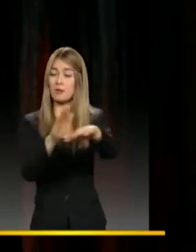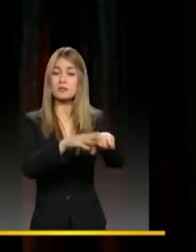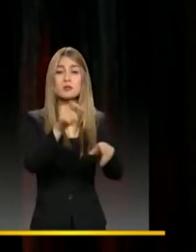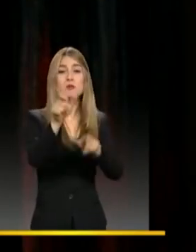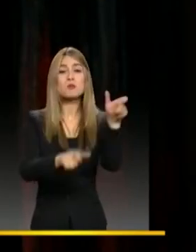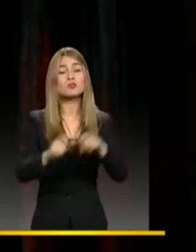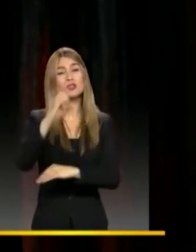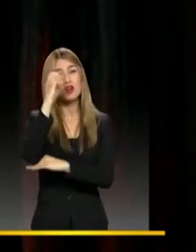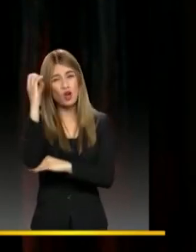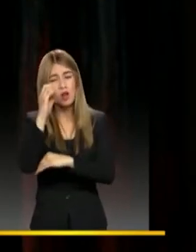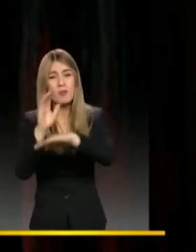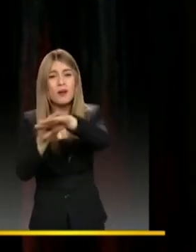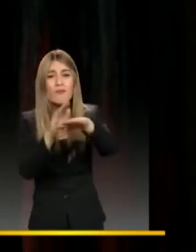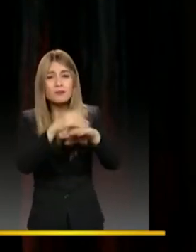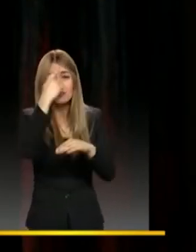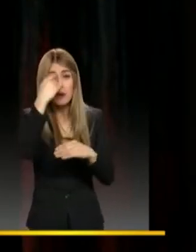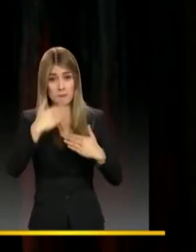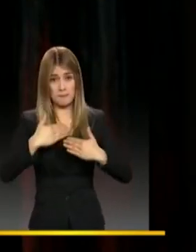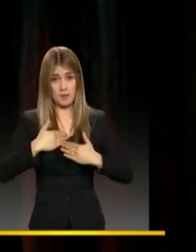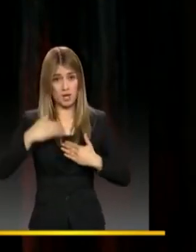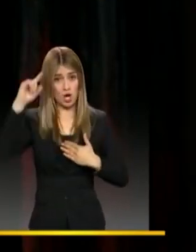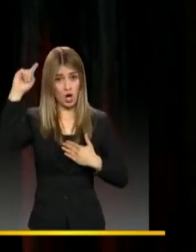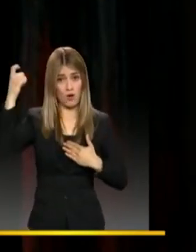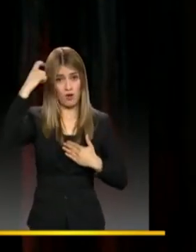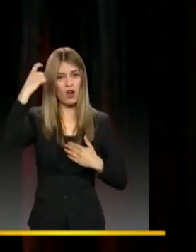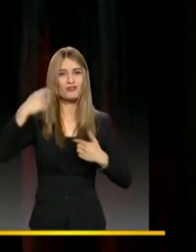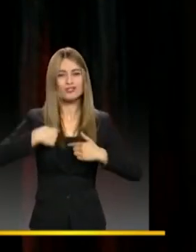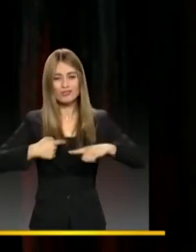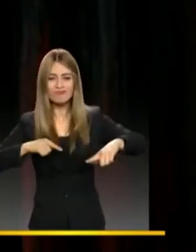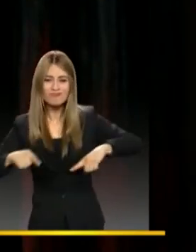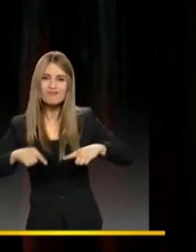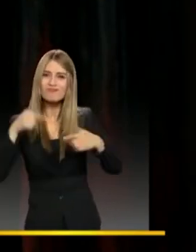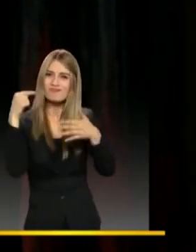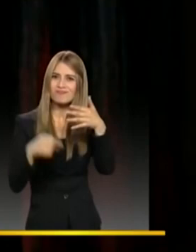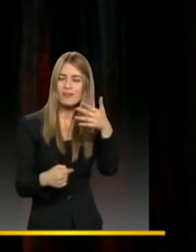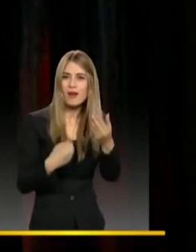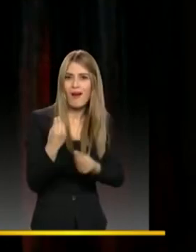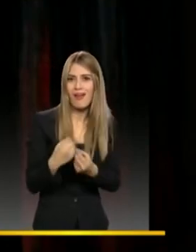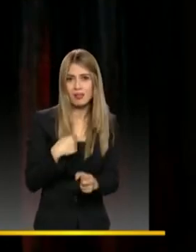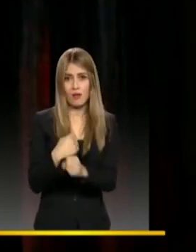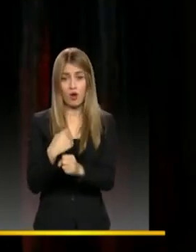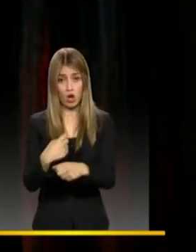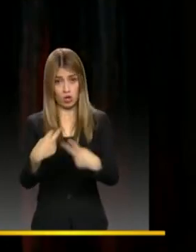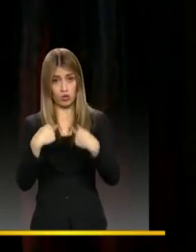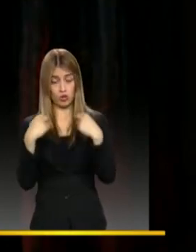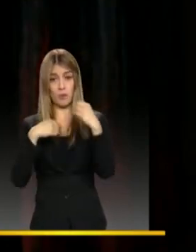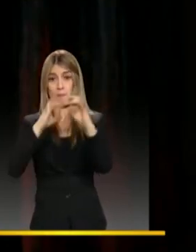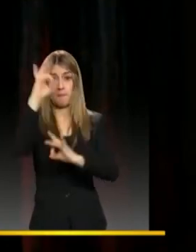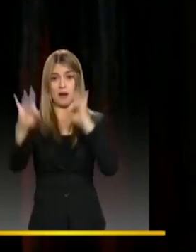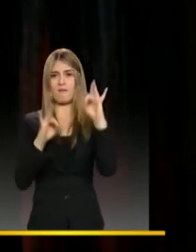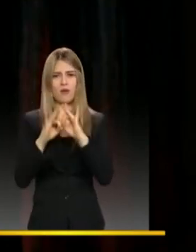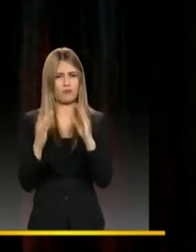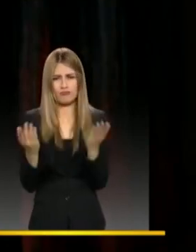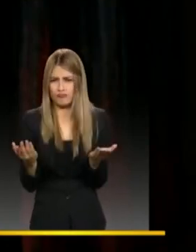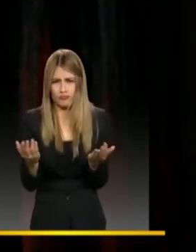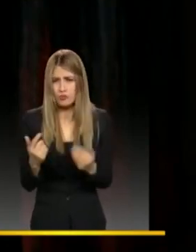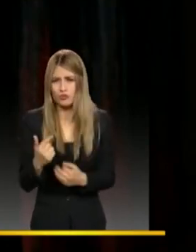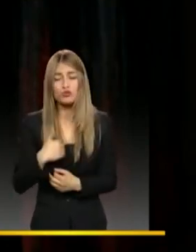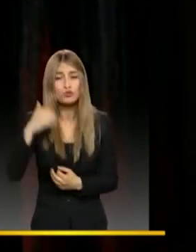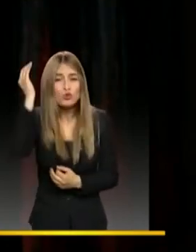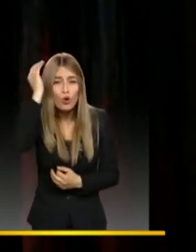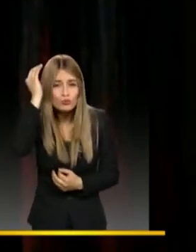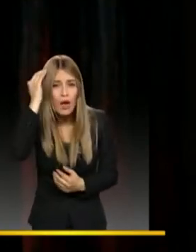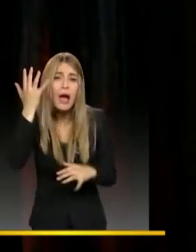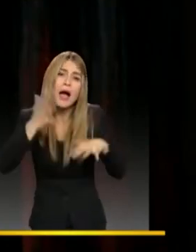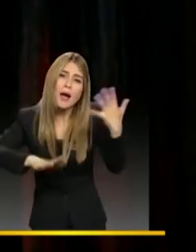es. Soy el primero en reconocer que ha habido dificultades y que hemos cometido errores.